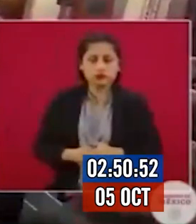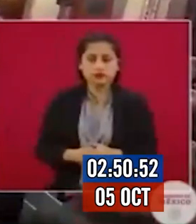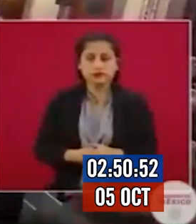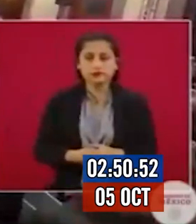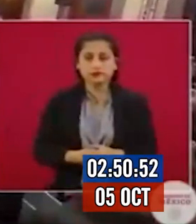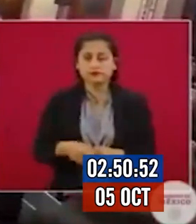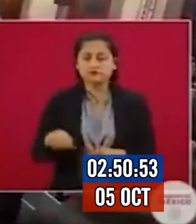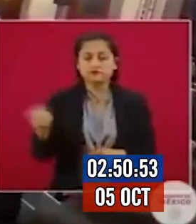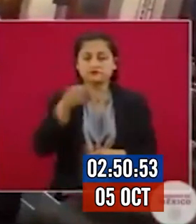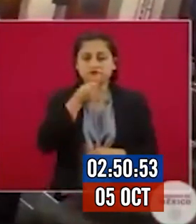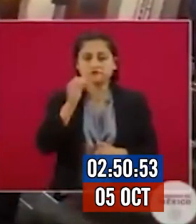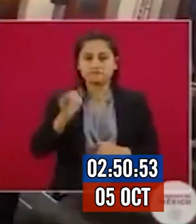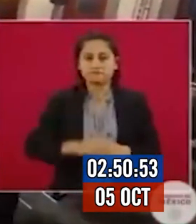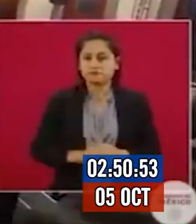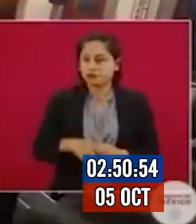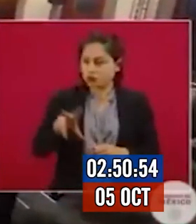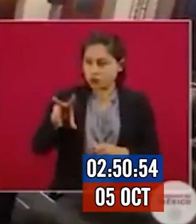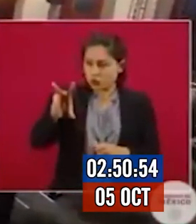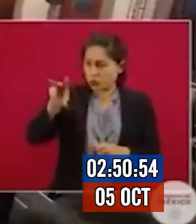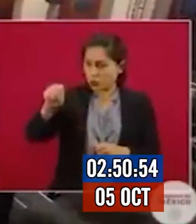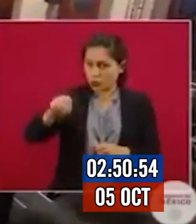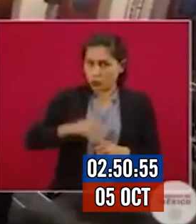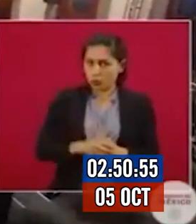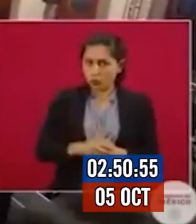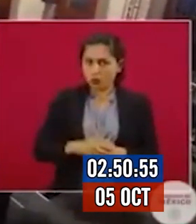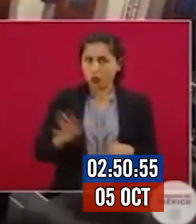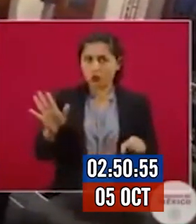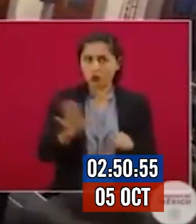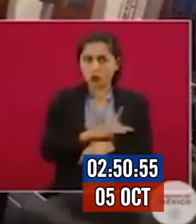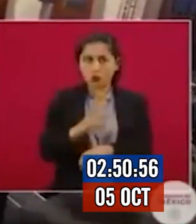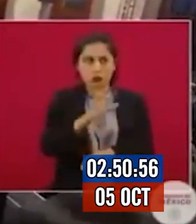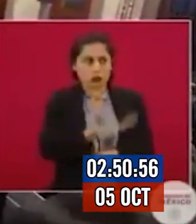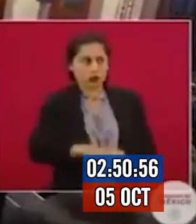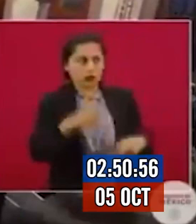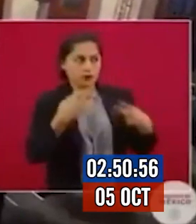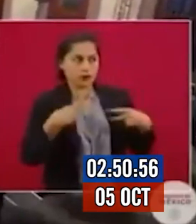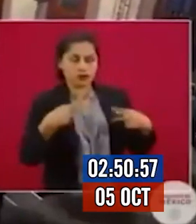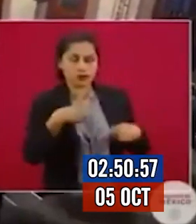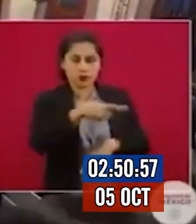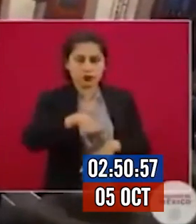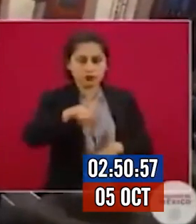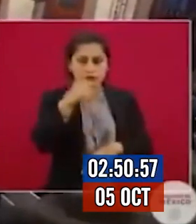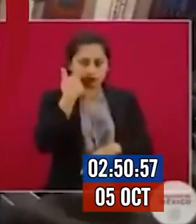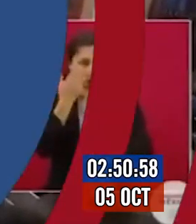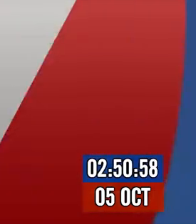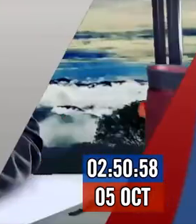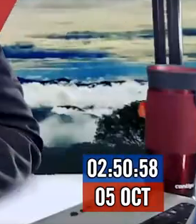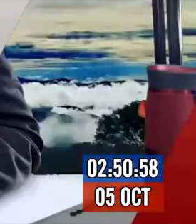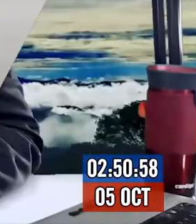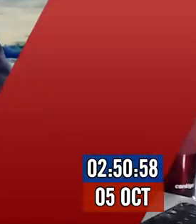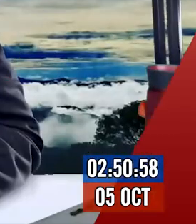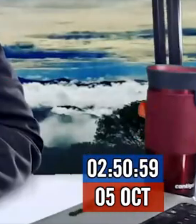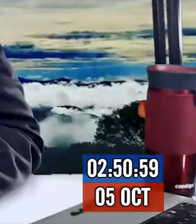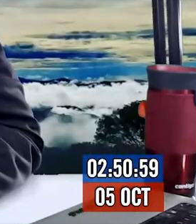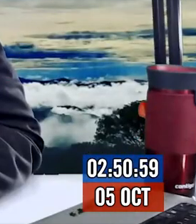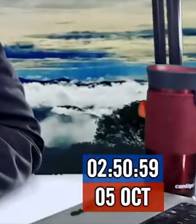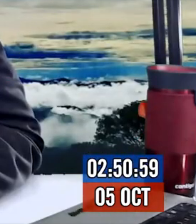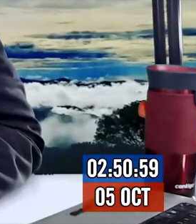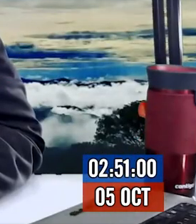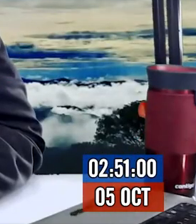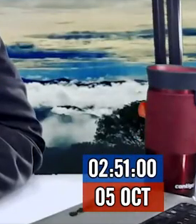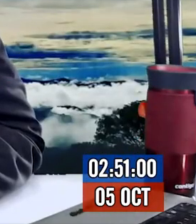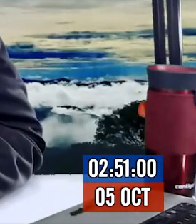pues no porque el pueblo no quiere y en la democracia el pueblo manda